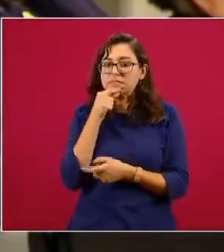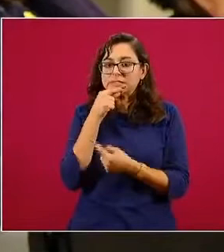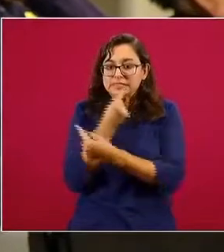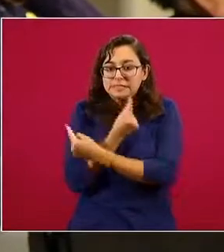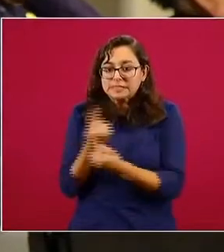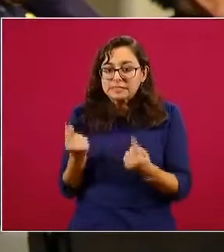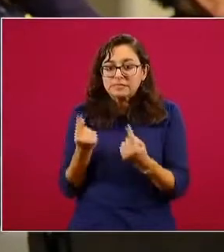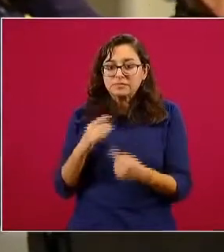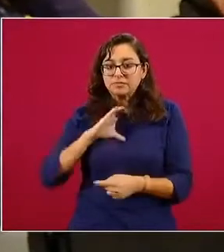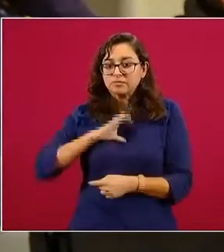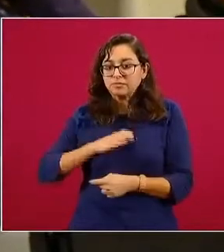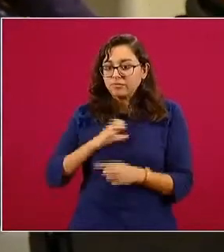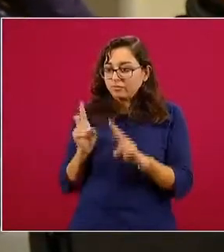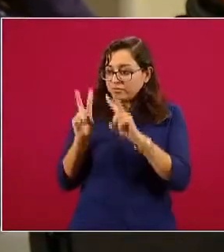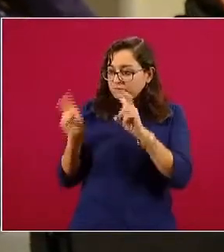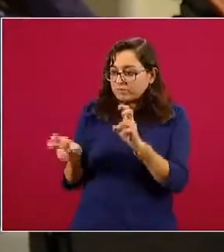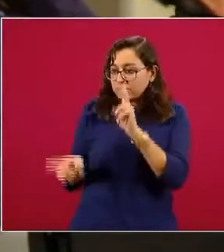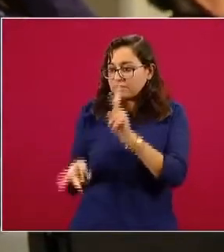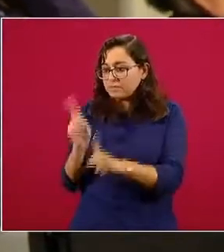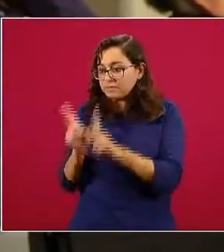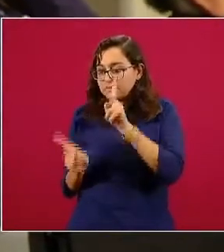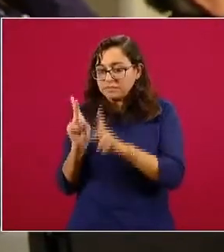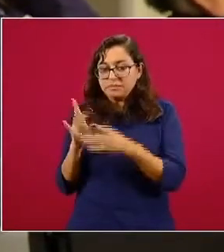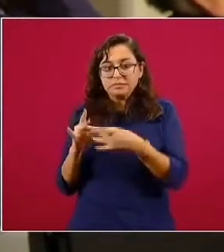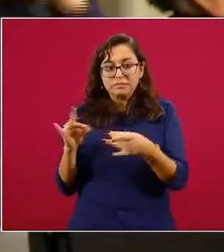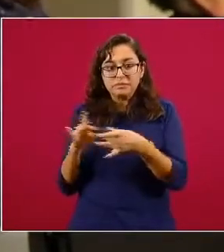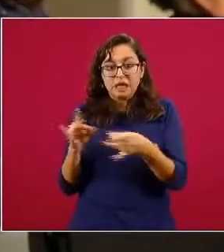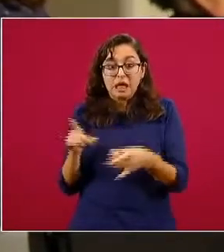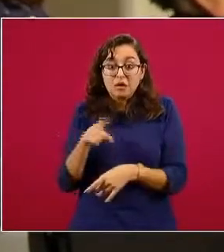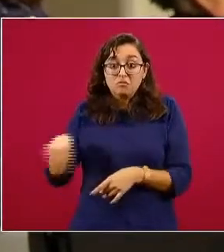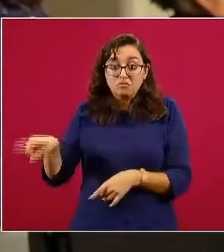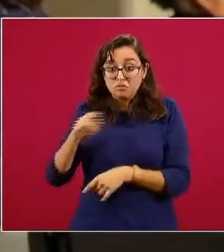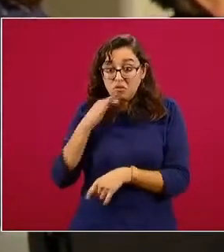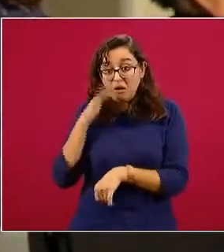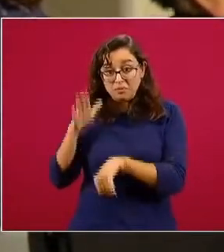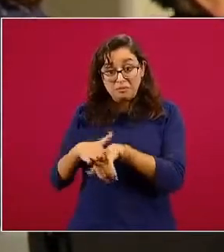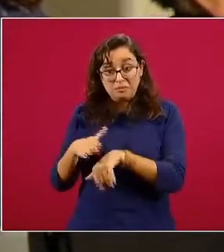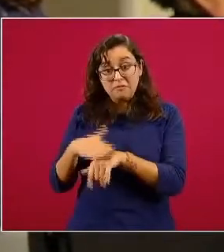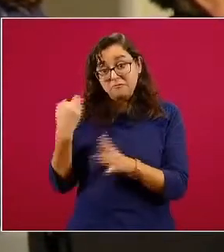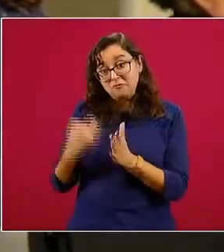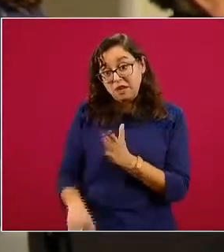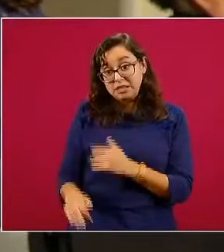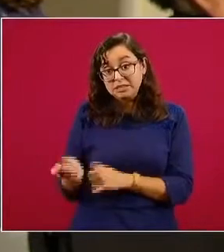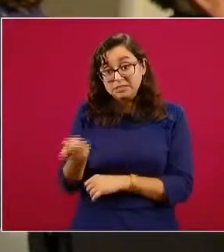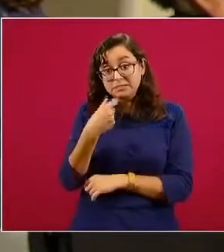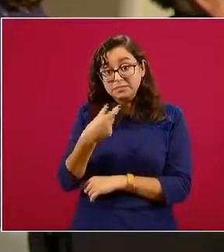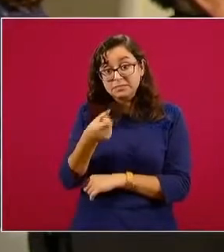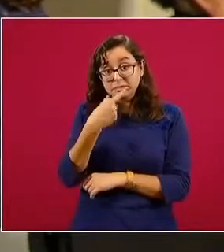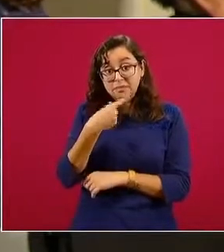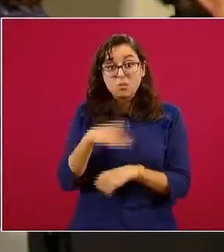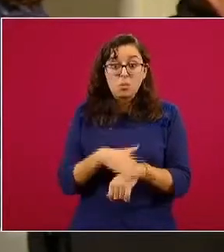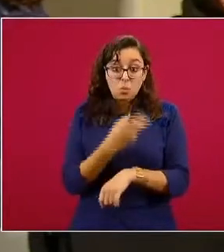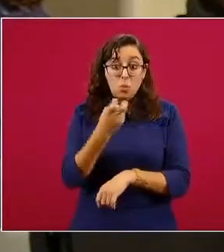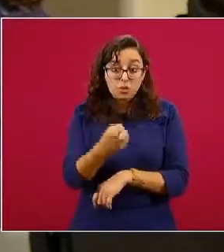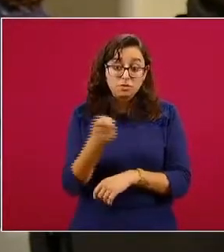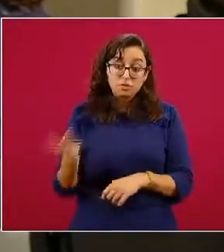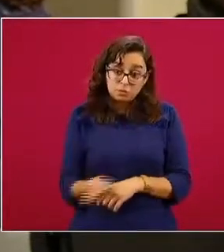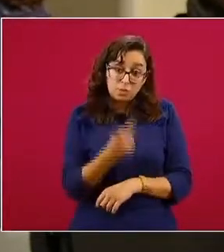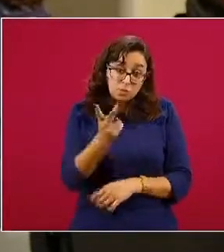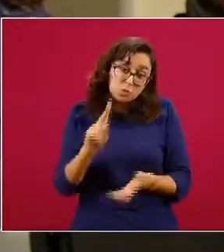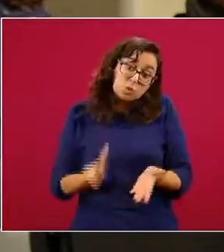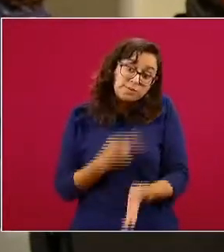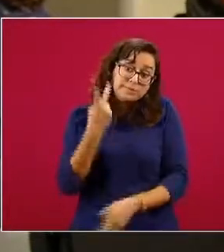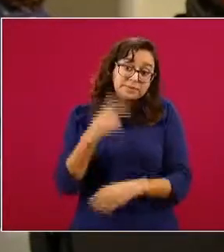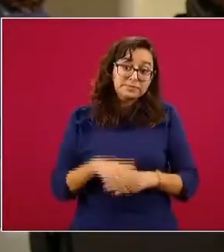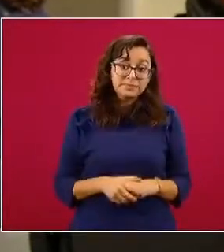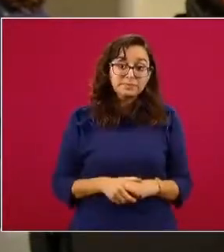para hablarles justo de este tema, y ellos hablan de que les alertaron sobre falta de abastecimiento. Por eso la insistencia. Y